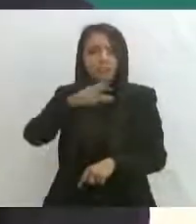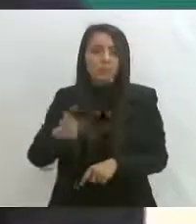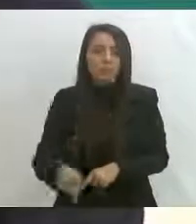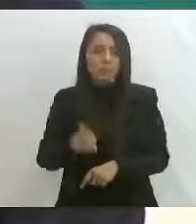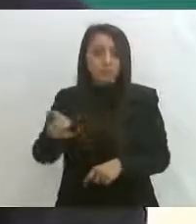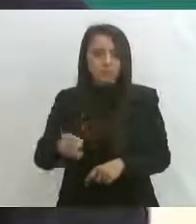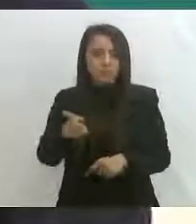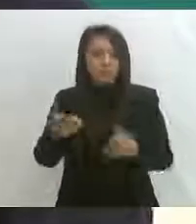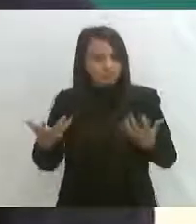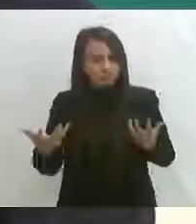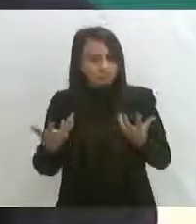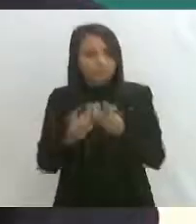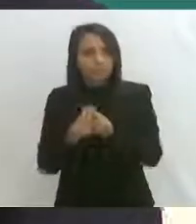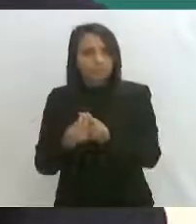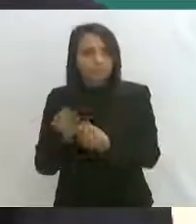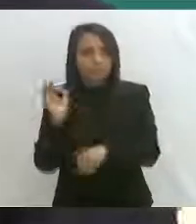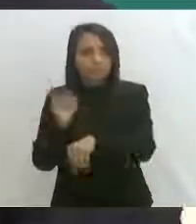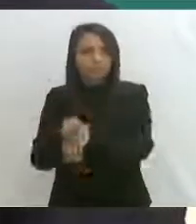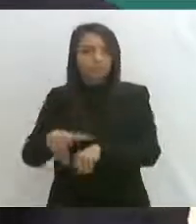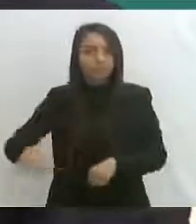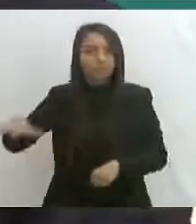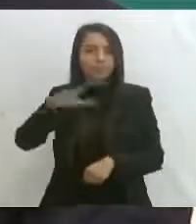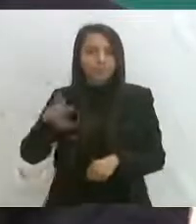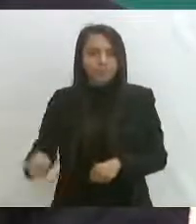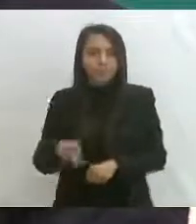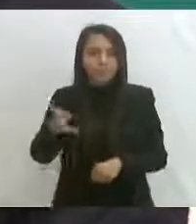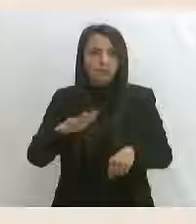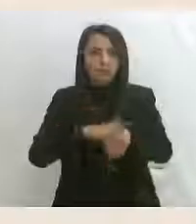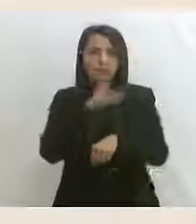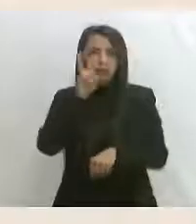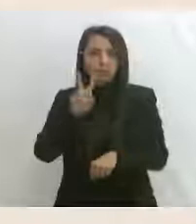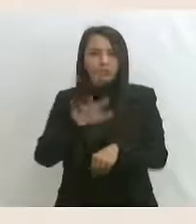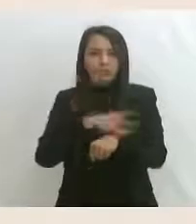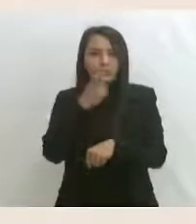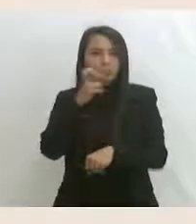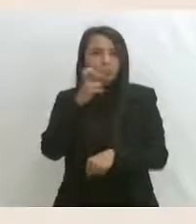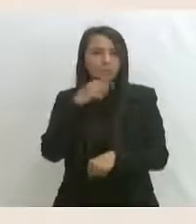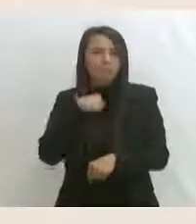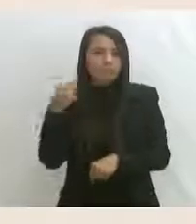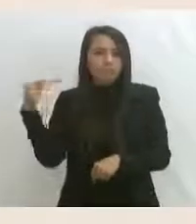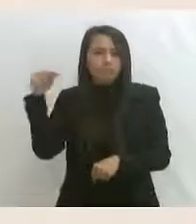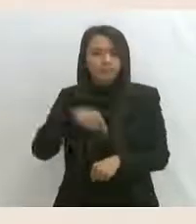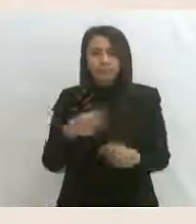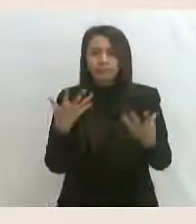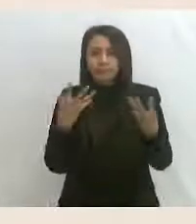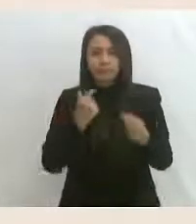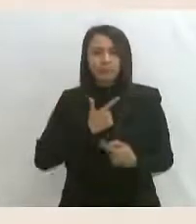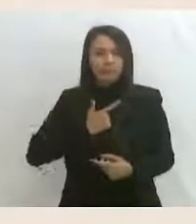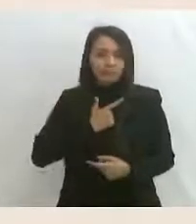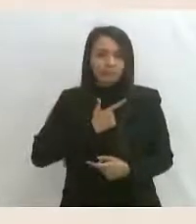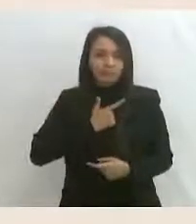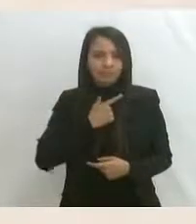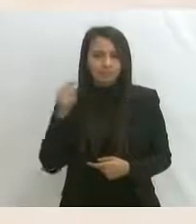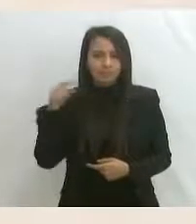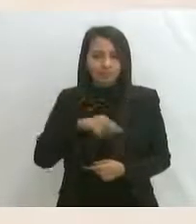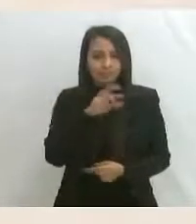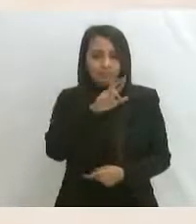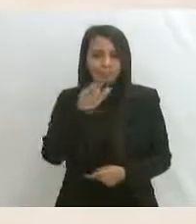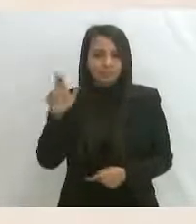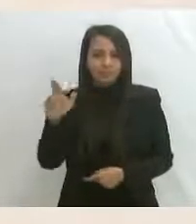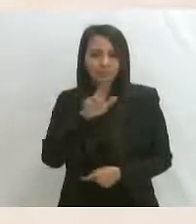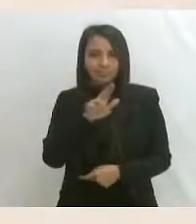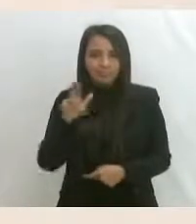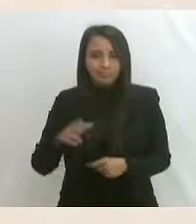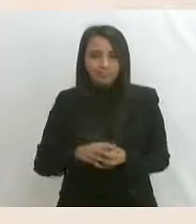con el pueblo. Por eso me da muchísimo gusto estar aquí en Rosarito. Voy a tomar